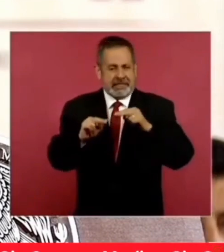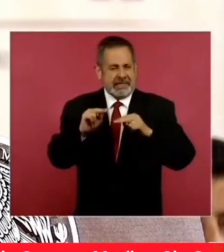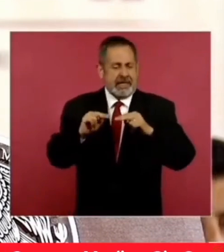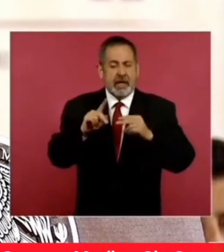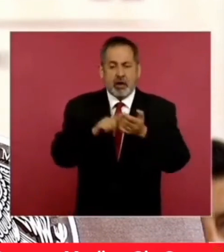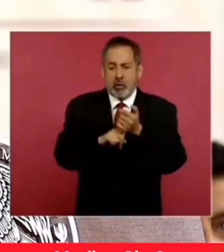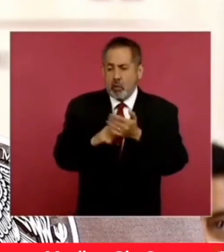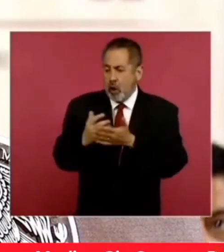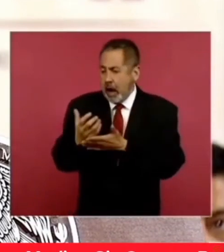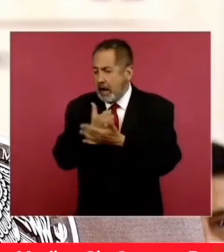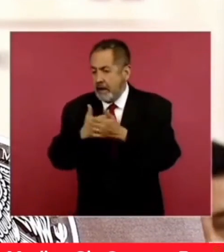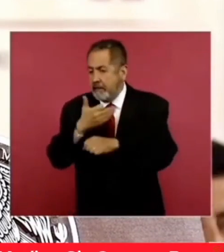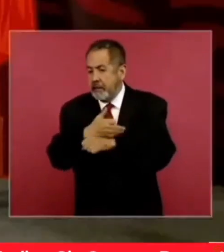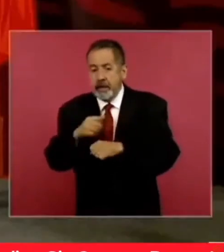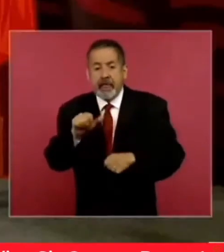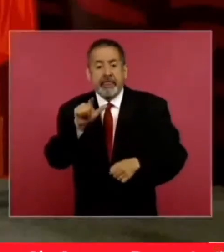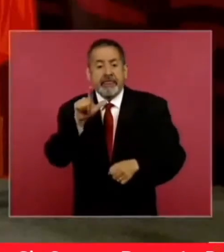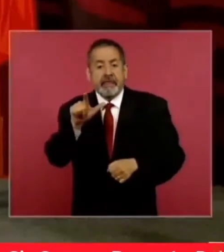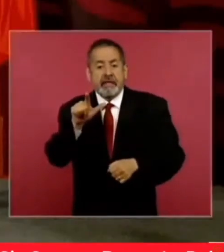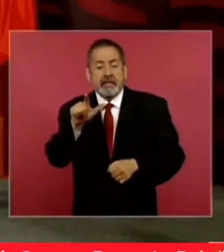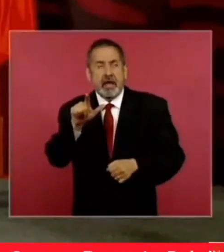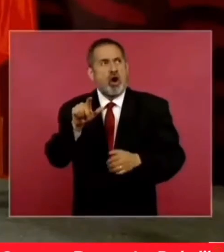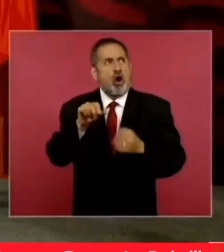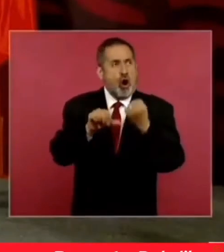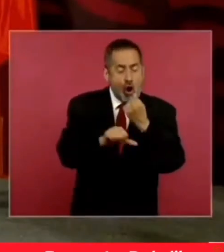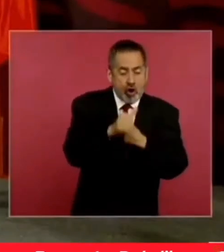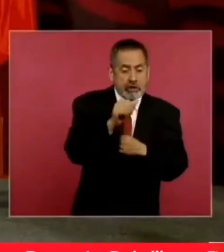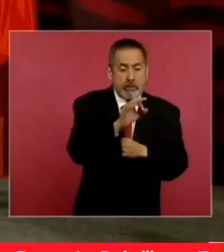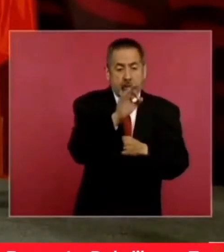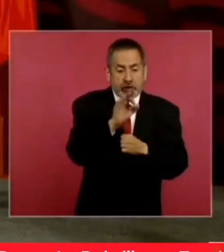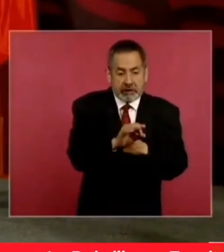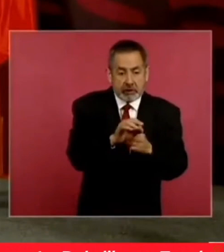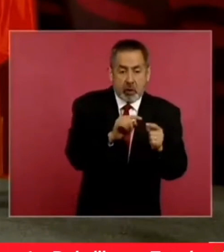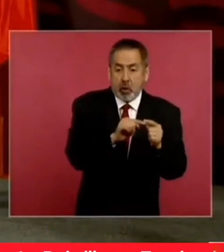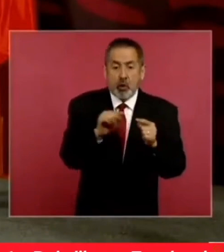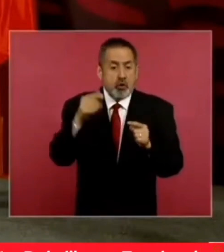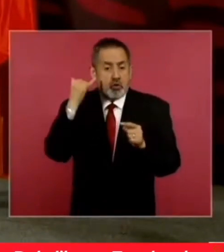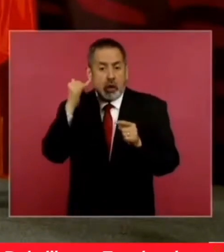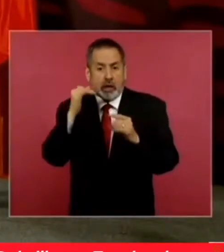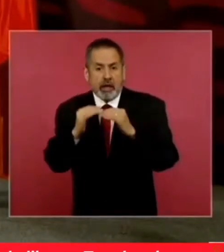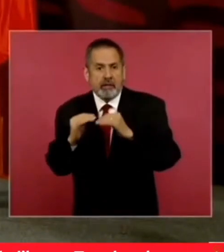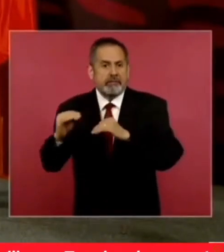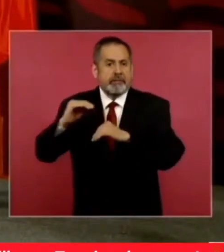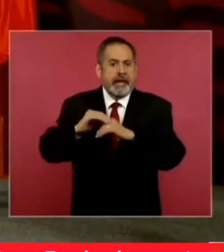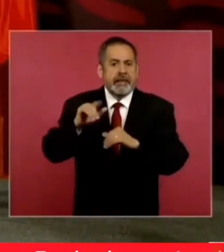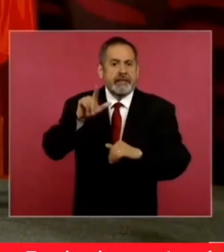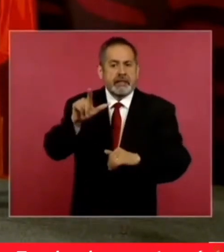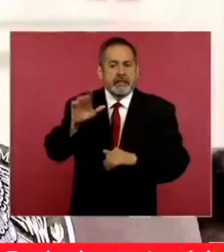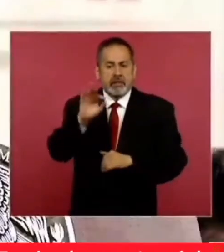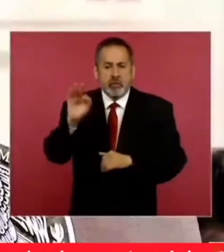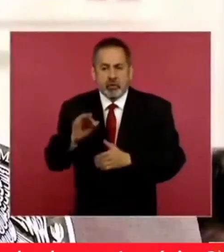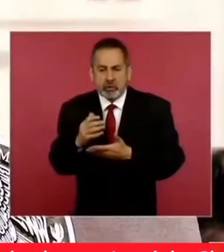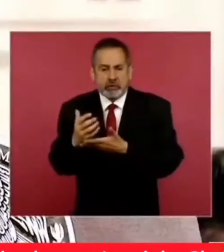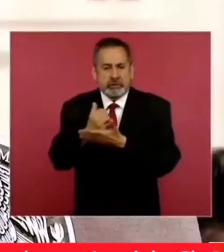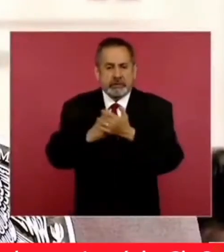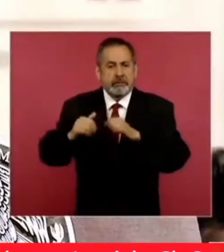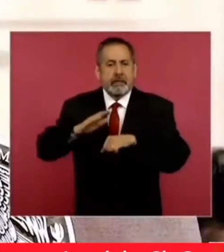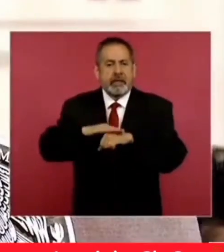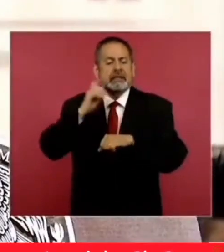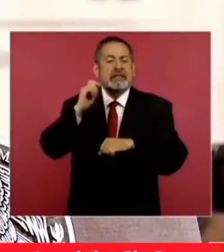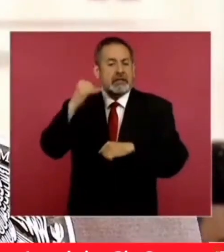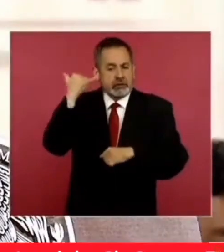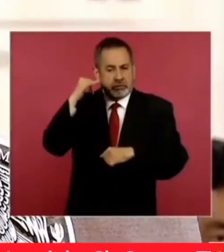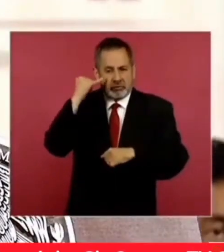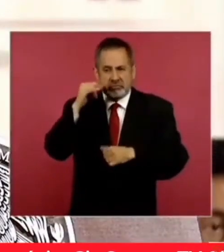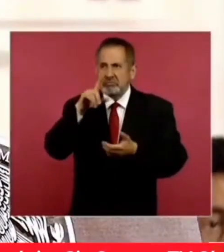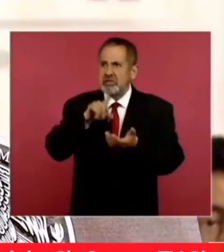del ingreso familiar fue de 11%, pero en Yucatán creció al 17%, lo que quiere decir que en Yucatán